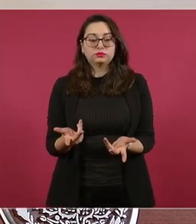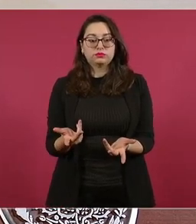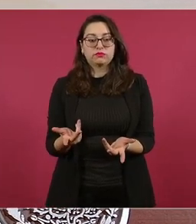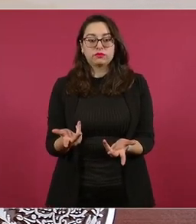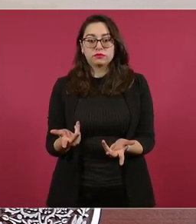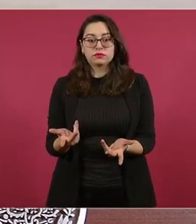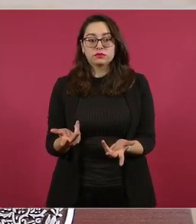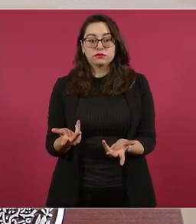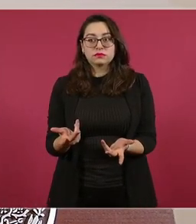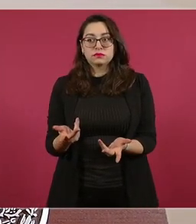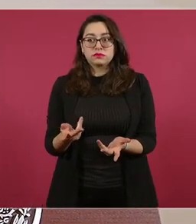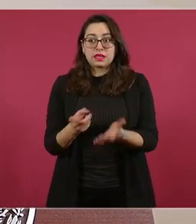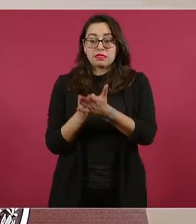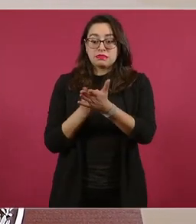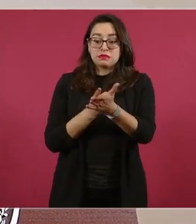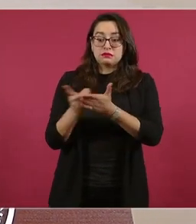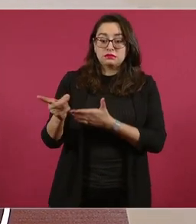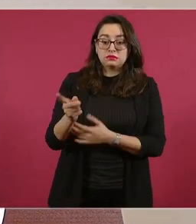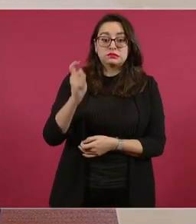cobrar